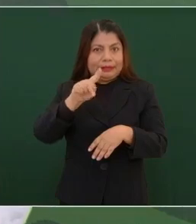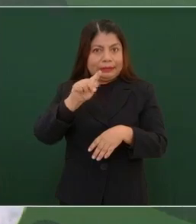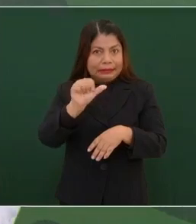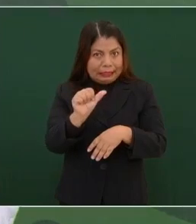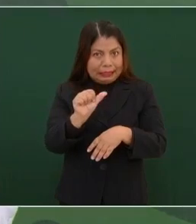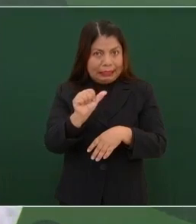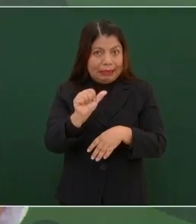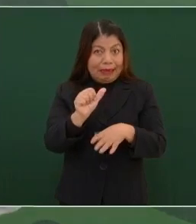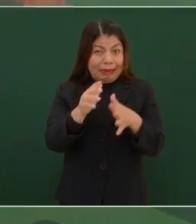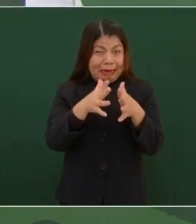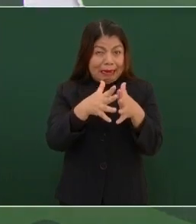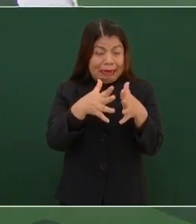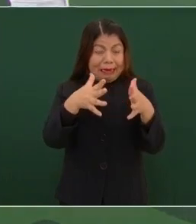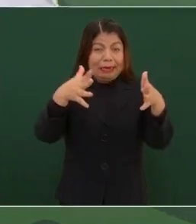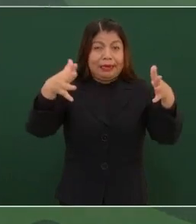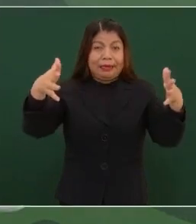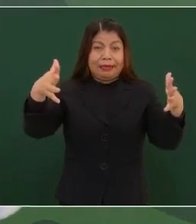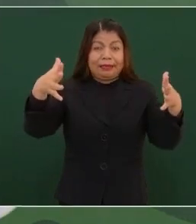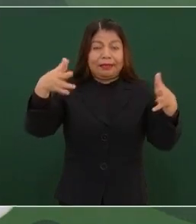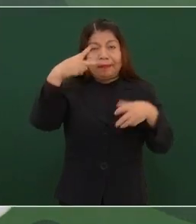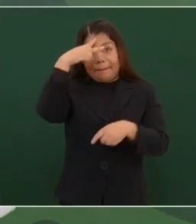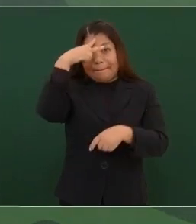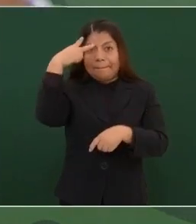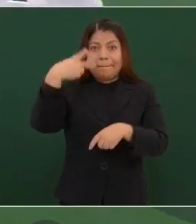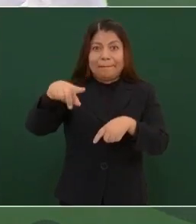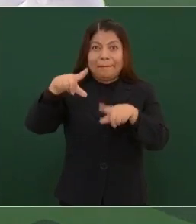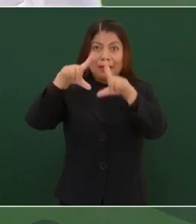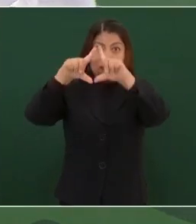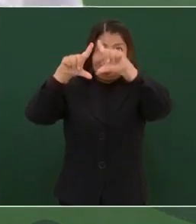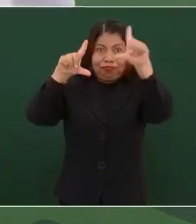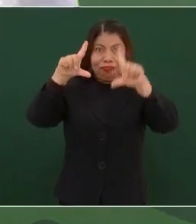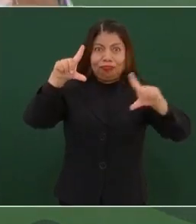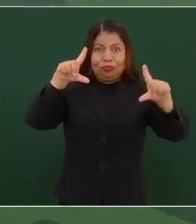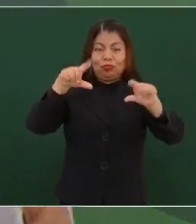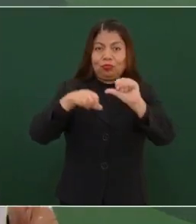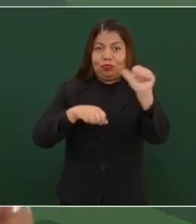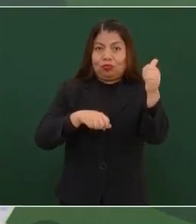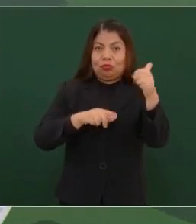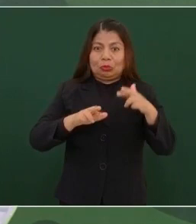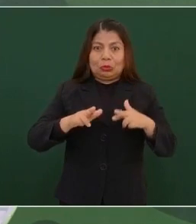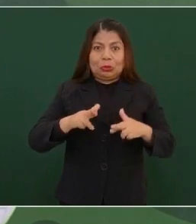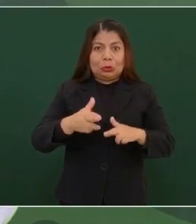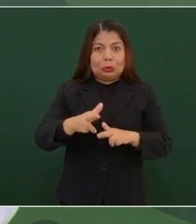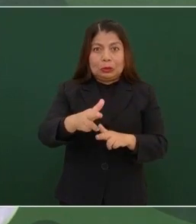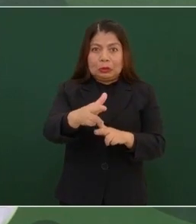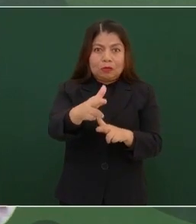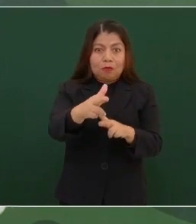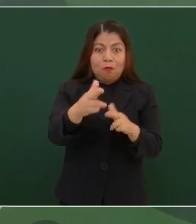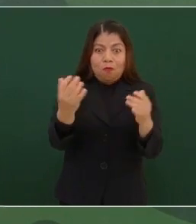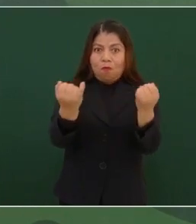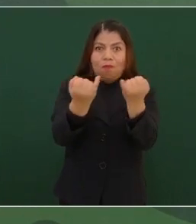el Usumacinta, y es el cañón, la salida